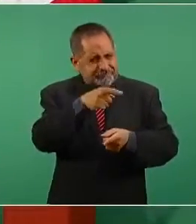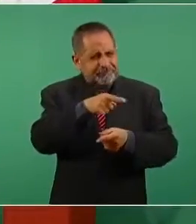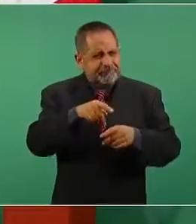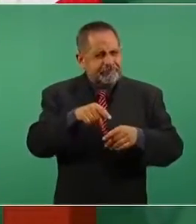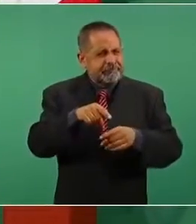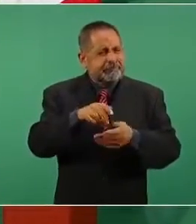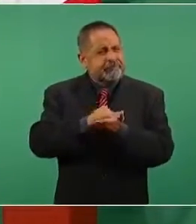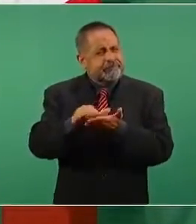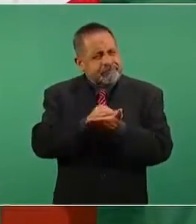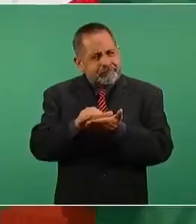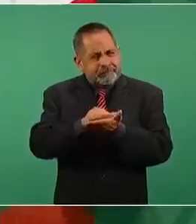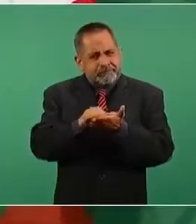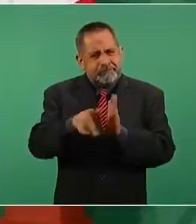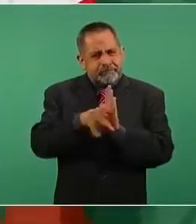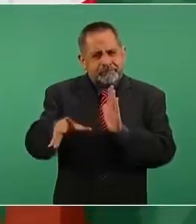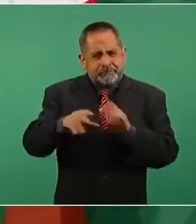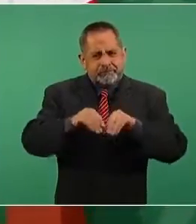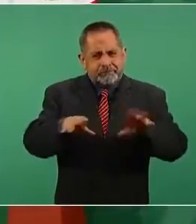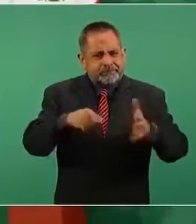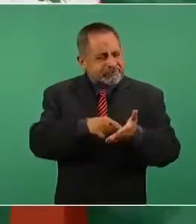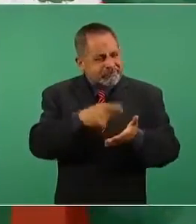Times,